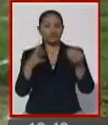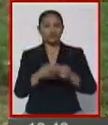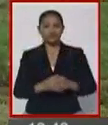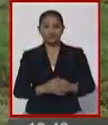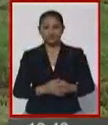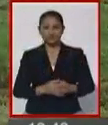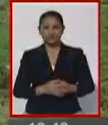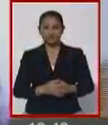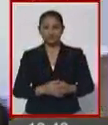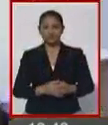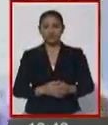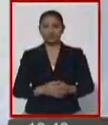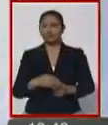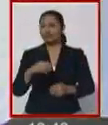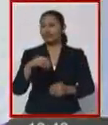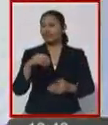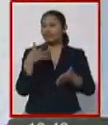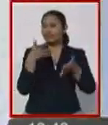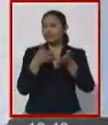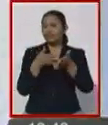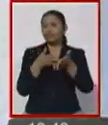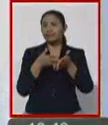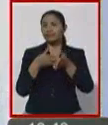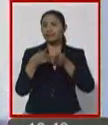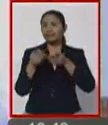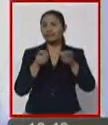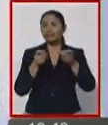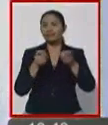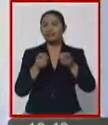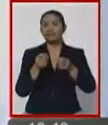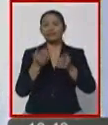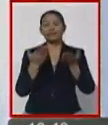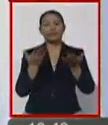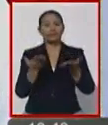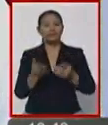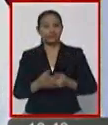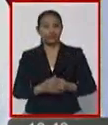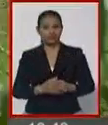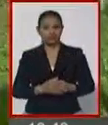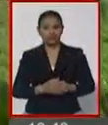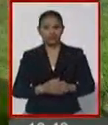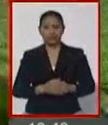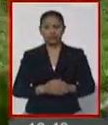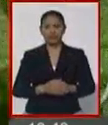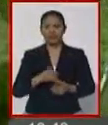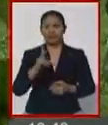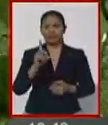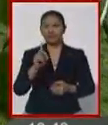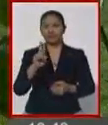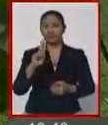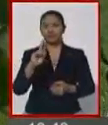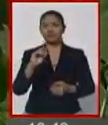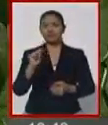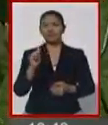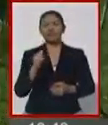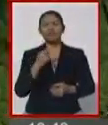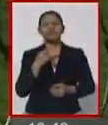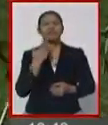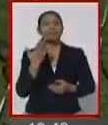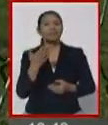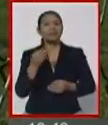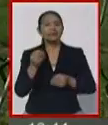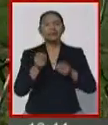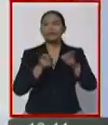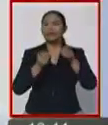querella? Contra el directorio actual. Señor Durán. El señor Durán y al directorio actual, pues no, hay